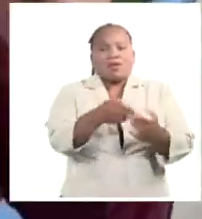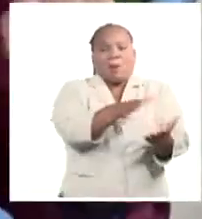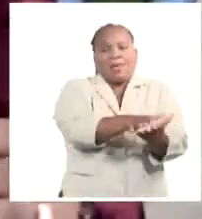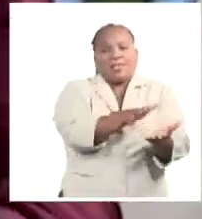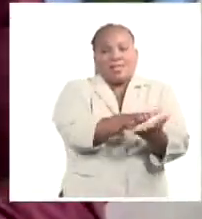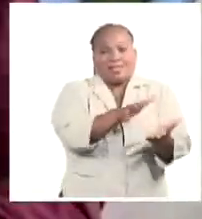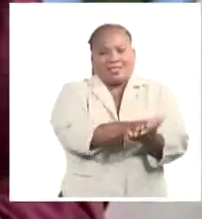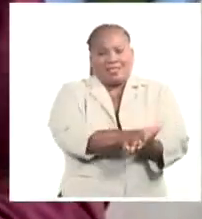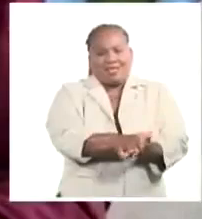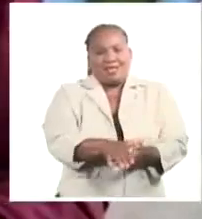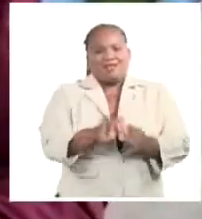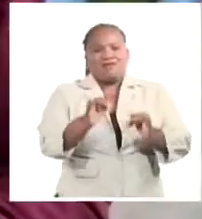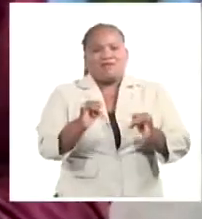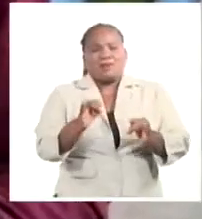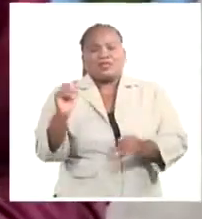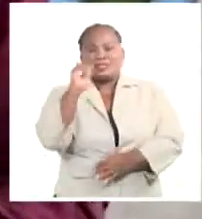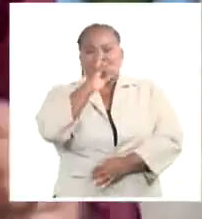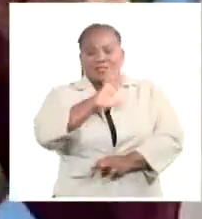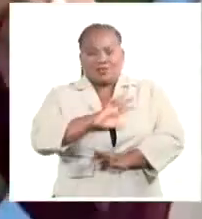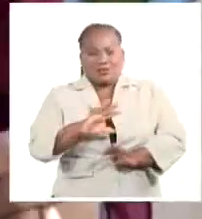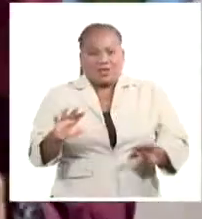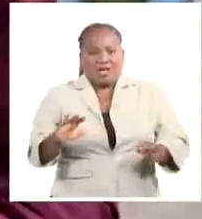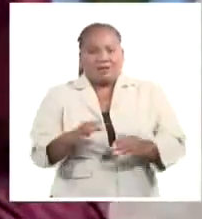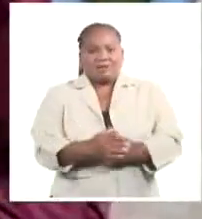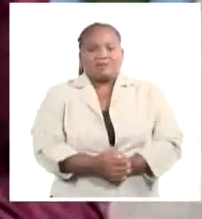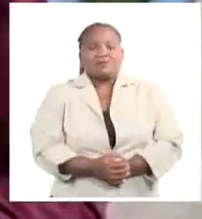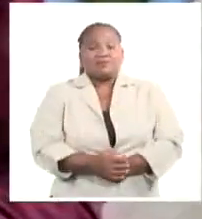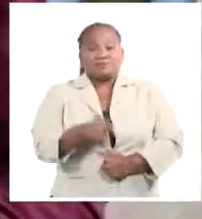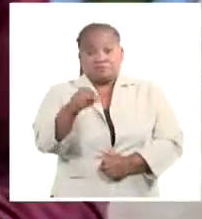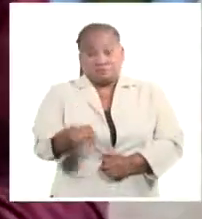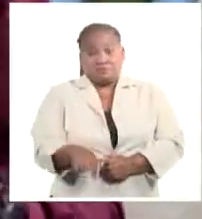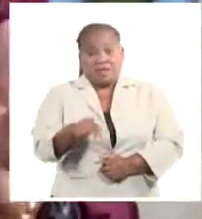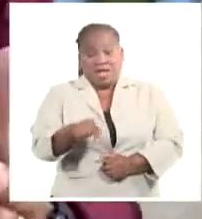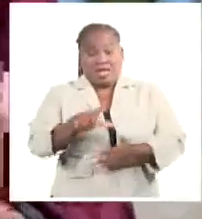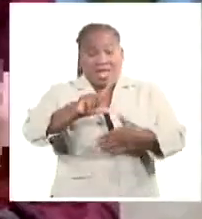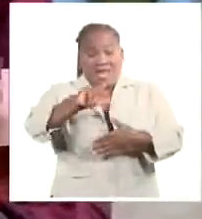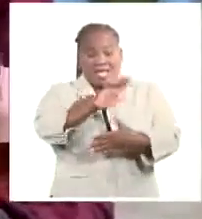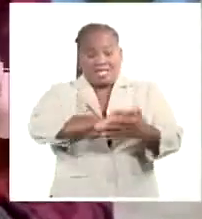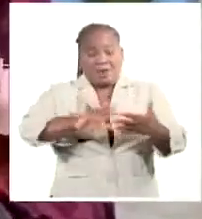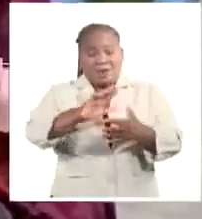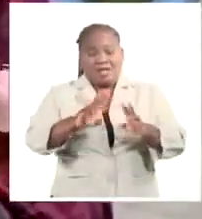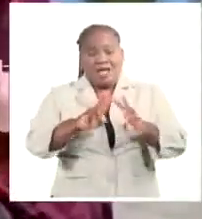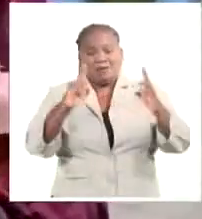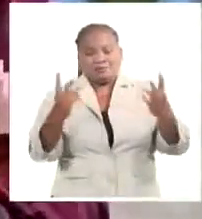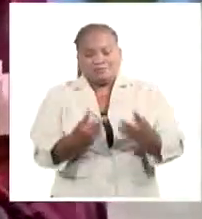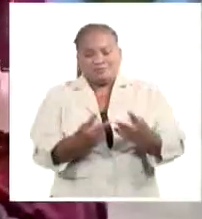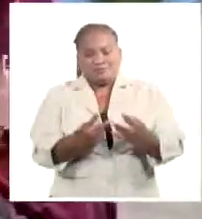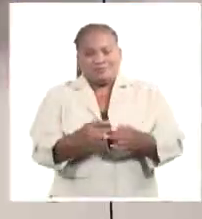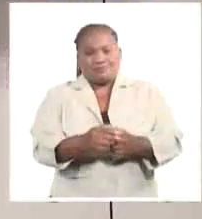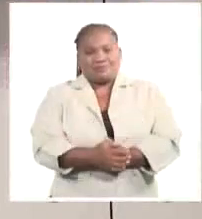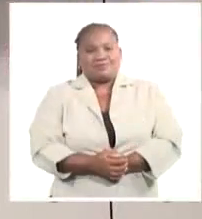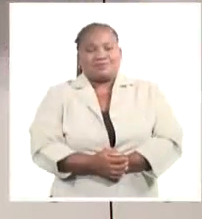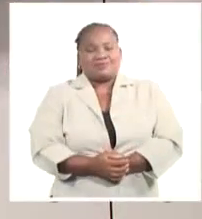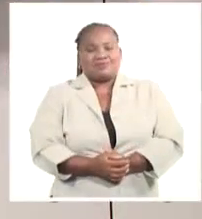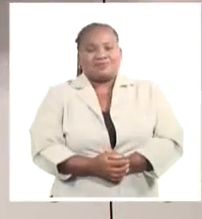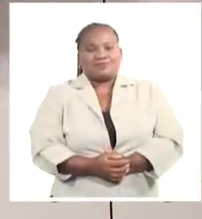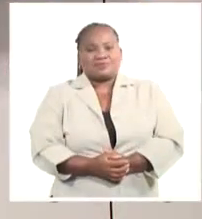es la información, inaugurada primera Liga Élite del béisbol cubano aquí en el Parque Latinoamericano. Te devuelvo la señal a los estudios